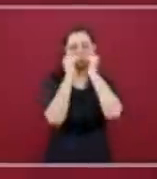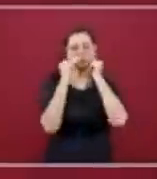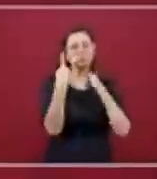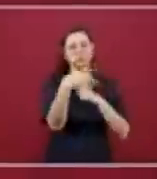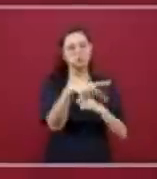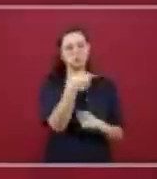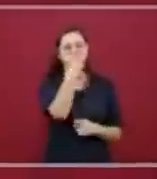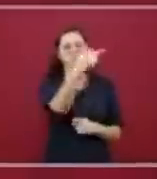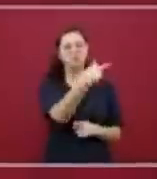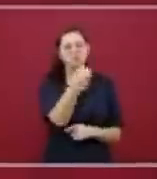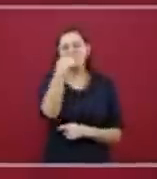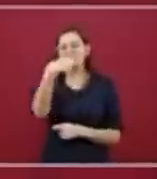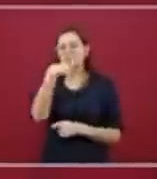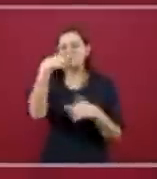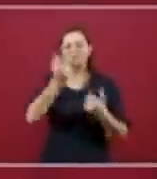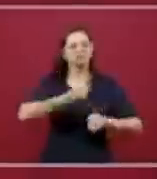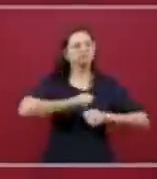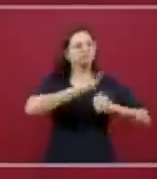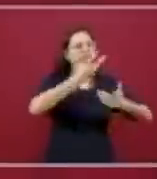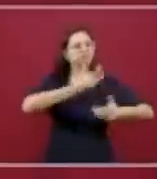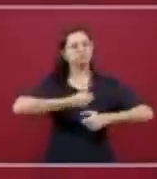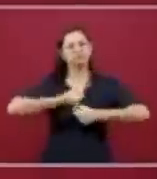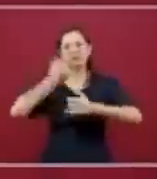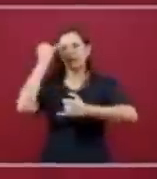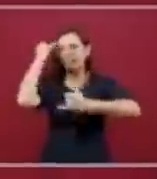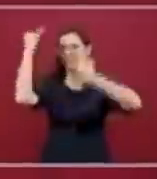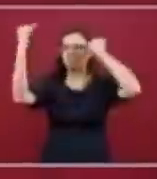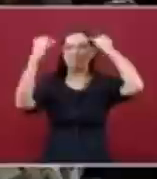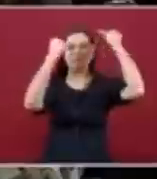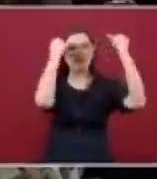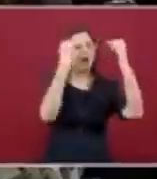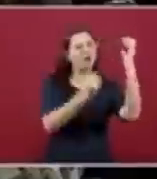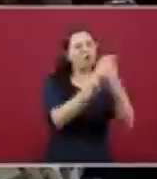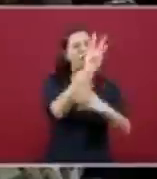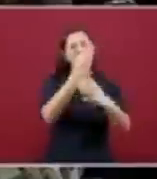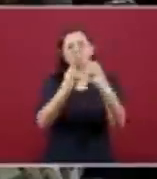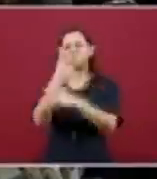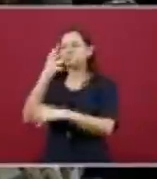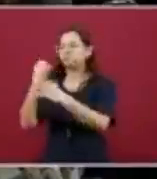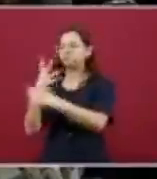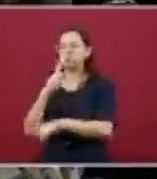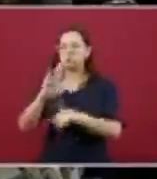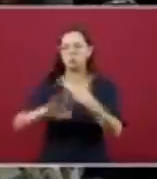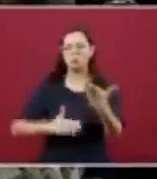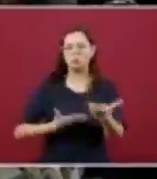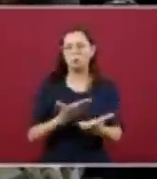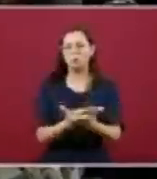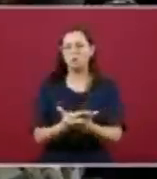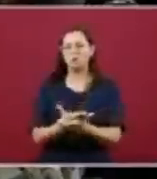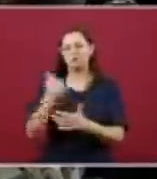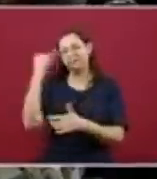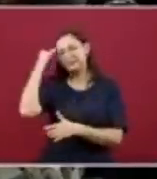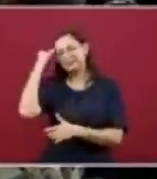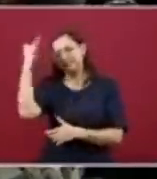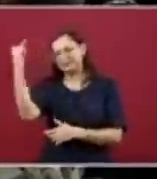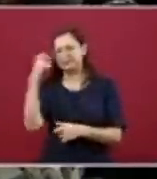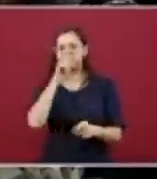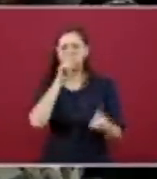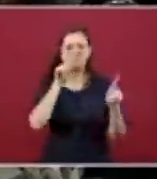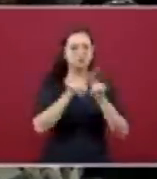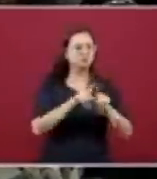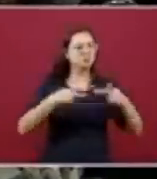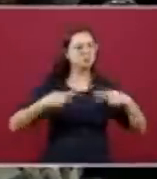expresan nuevas y diferentes cosmovisiones, al igual que nuevas propuestas e ideas del ser